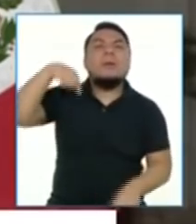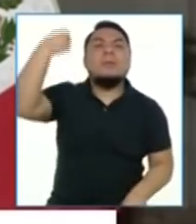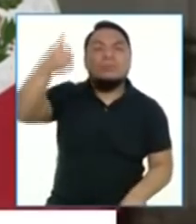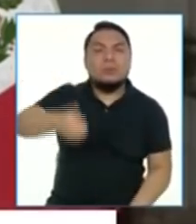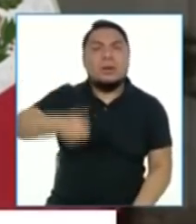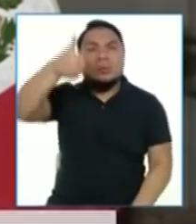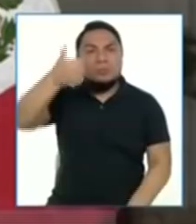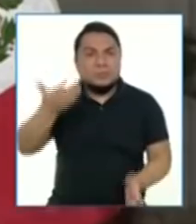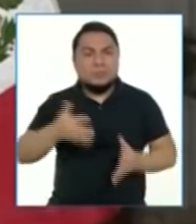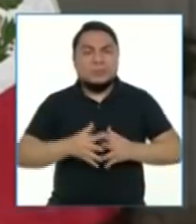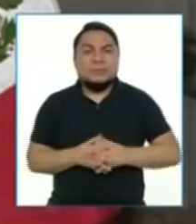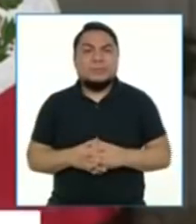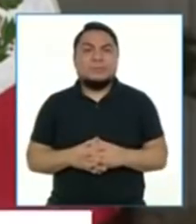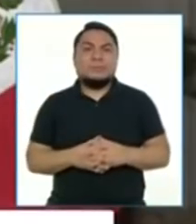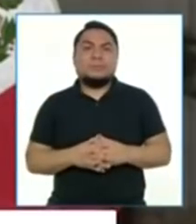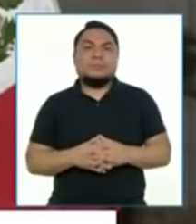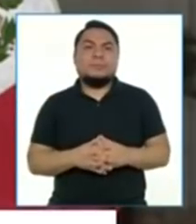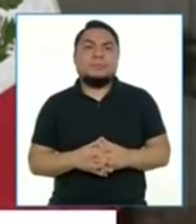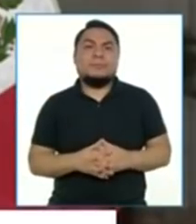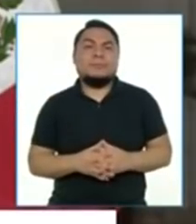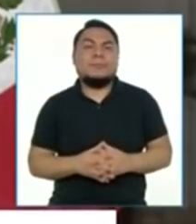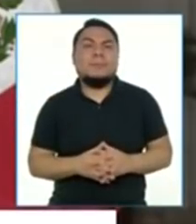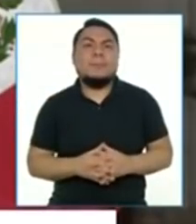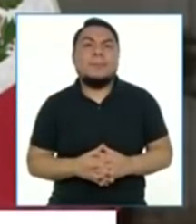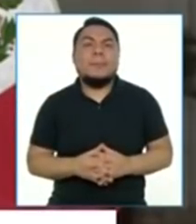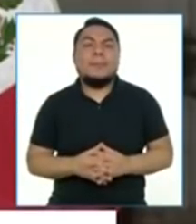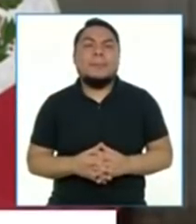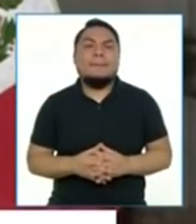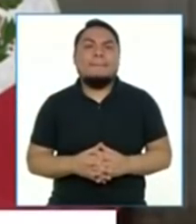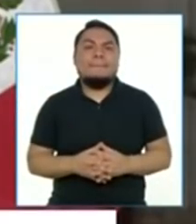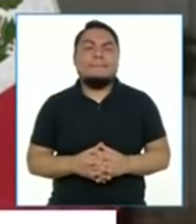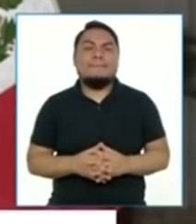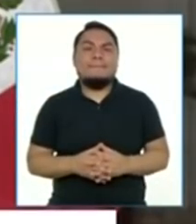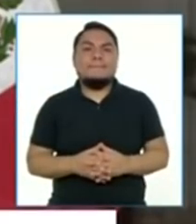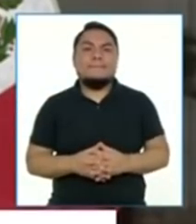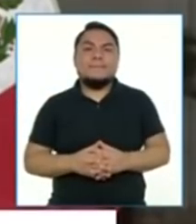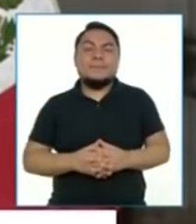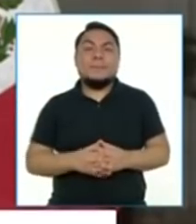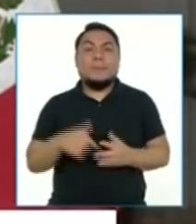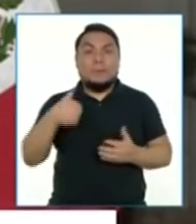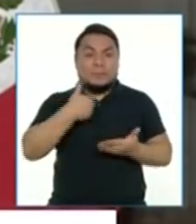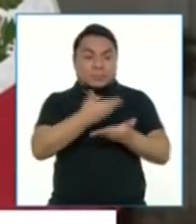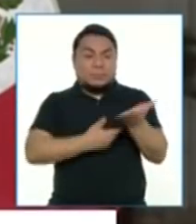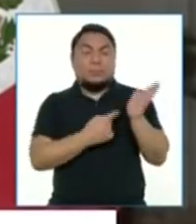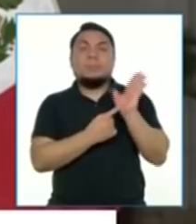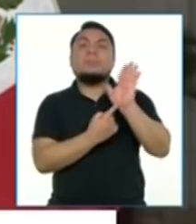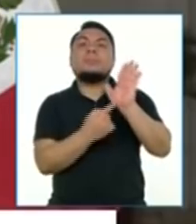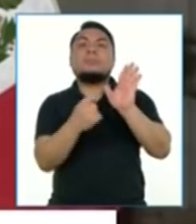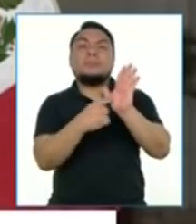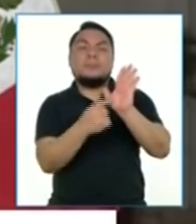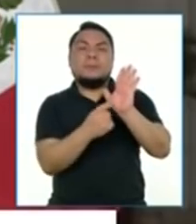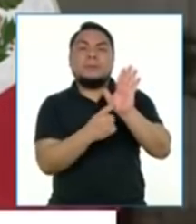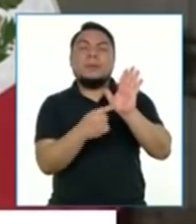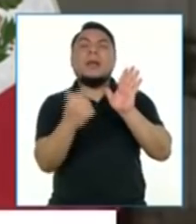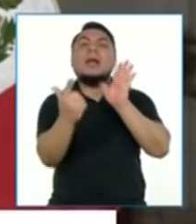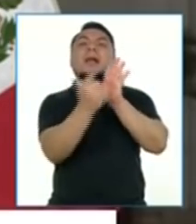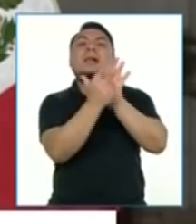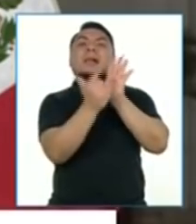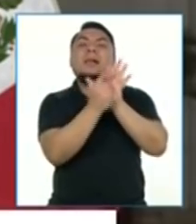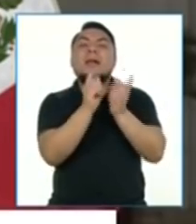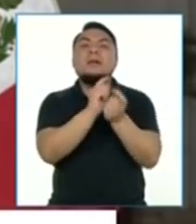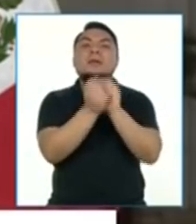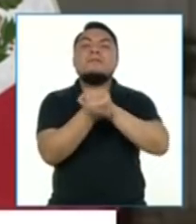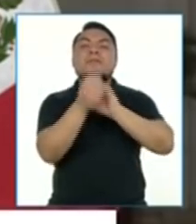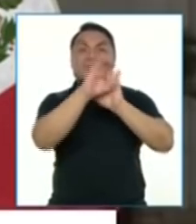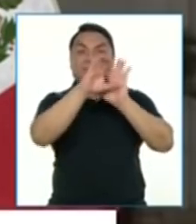lo que ha quedado es fortalecerla la postura de que no prospere la vacancia por una serie de cálculos